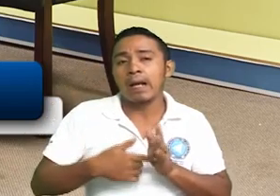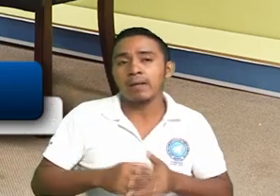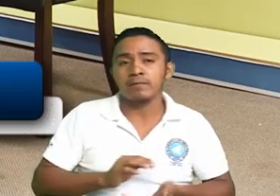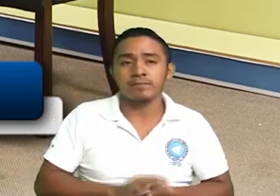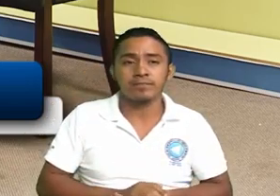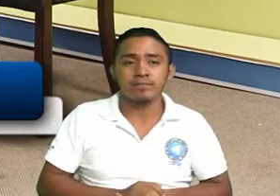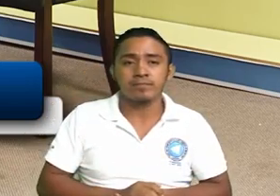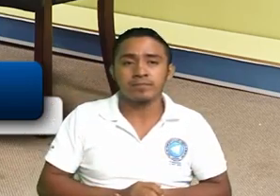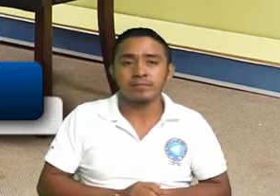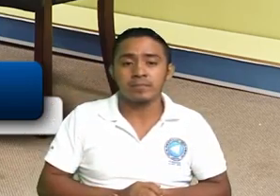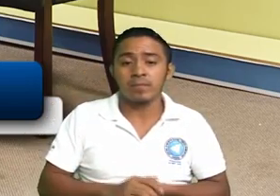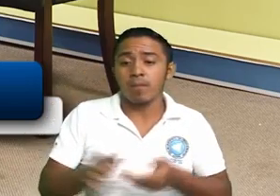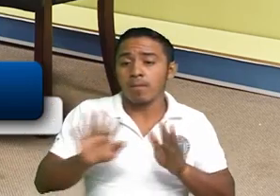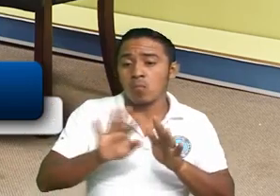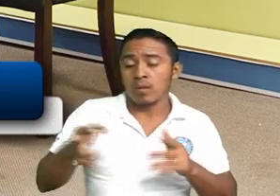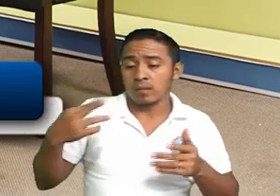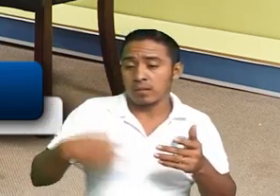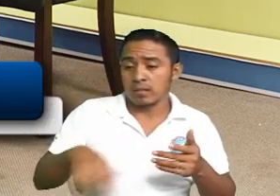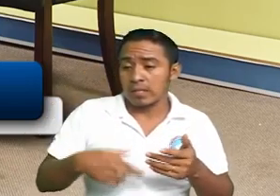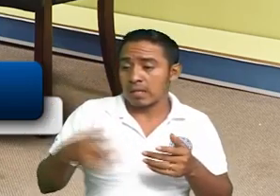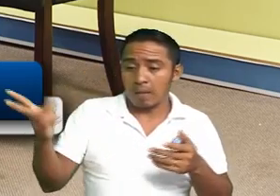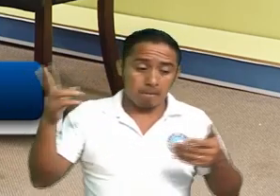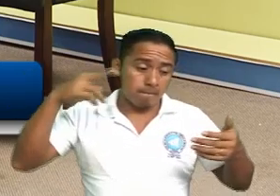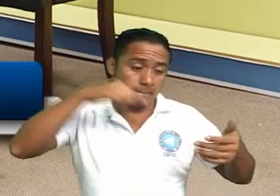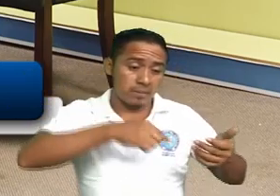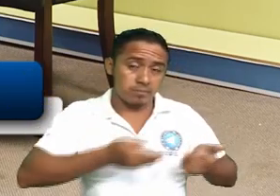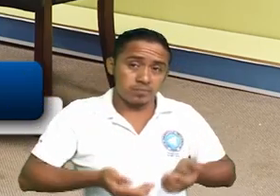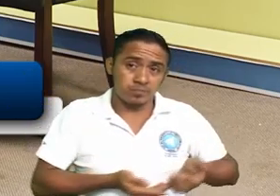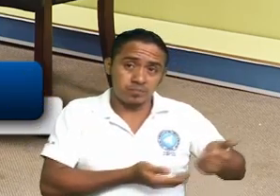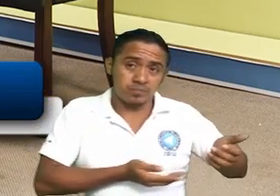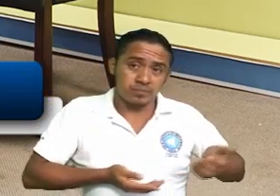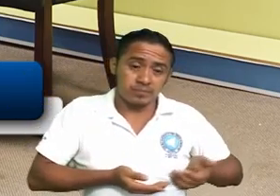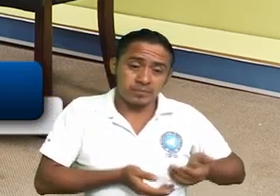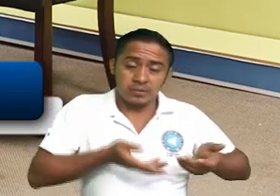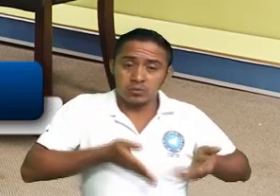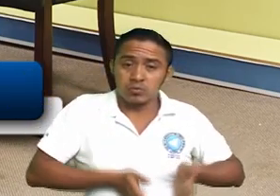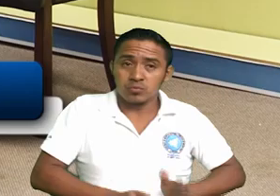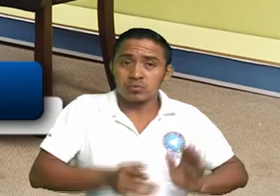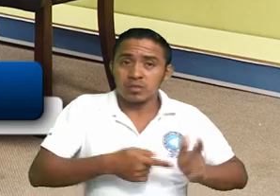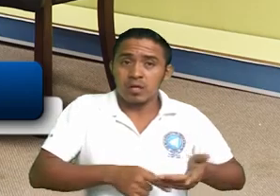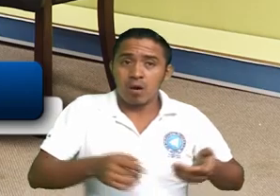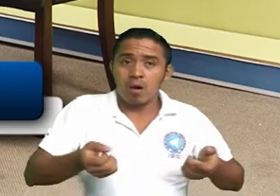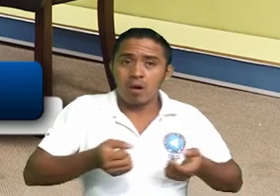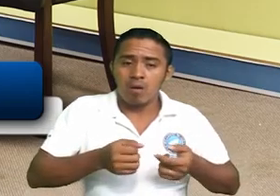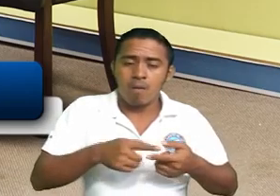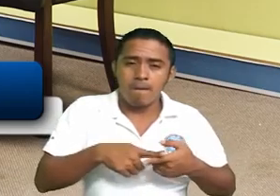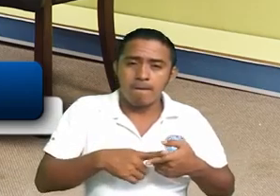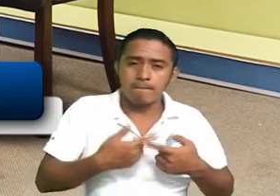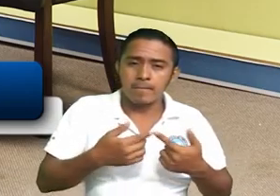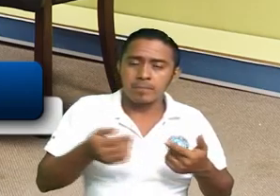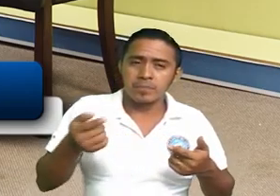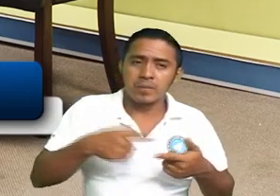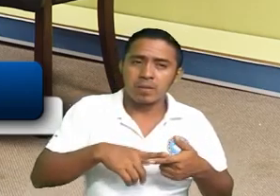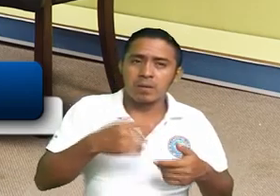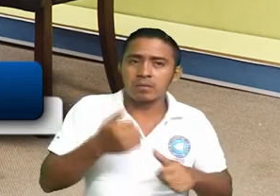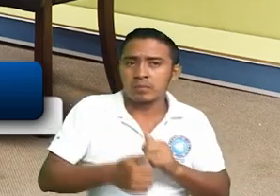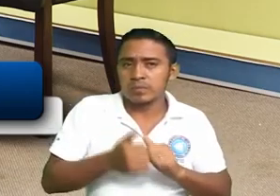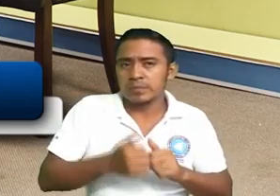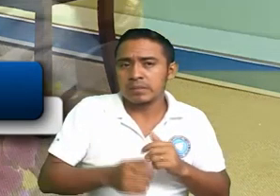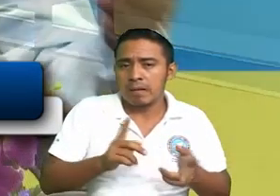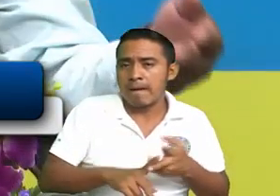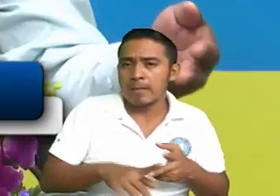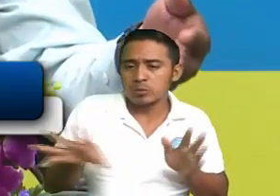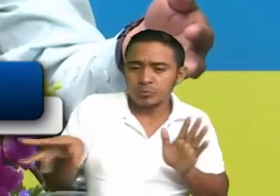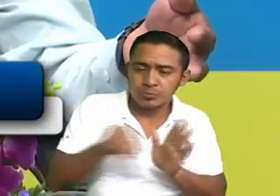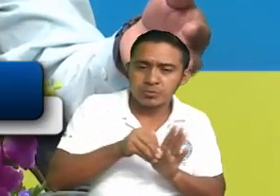Hablamos de los recién nacidos, pues, que están más sensibles al calor humano. Por ejemplo, dicen algunas